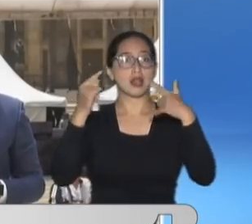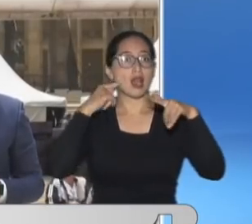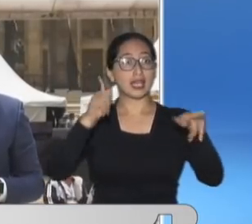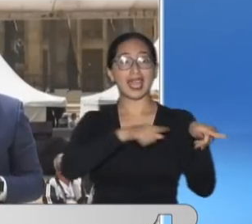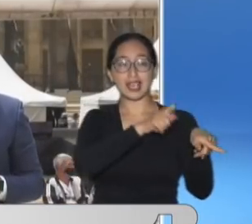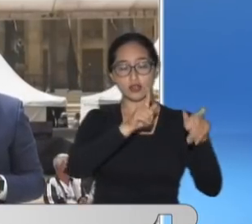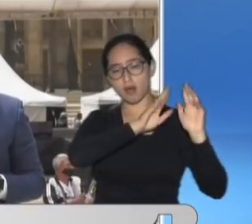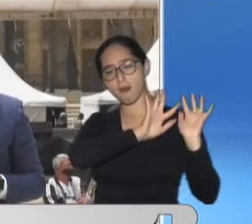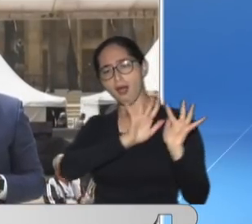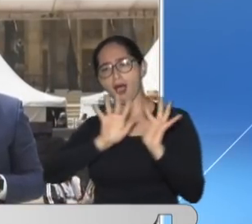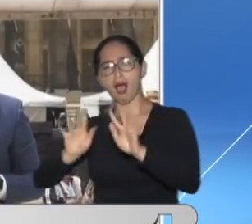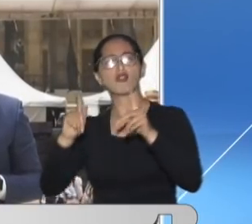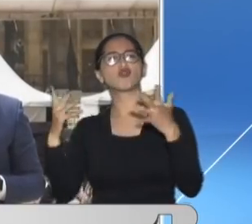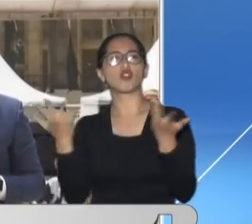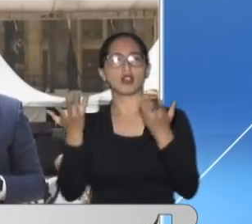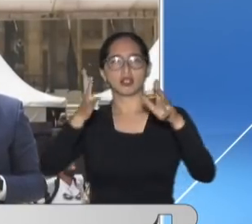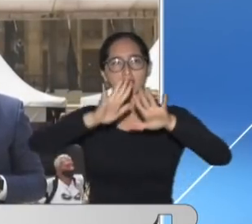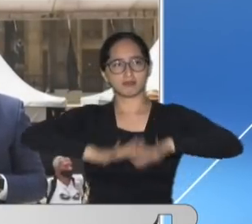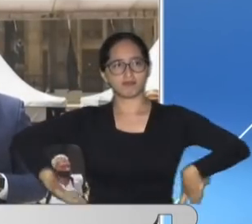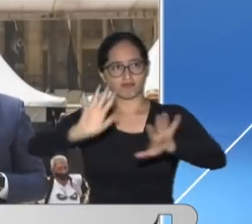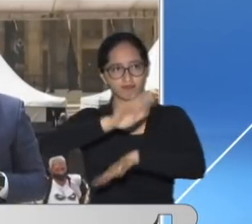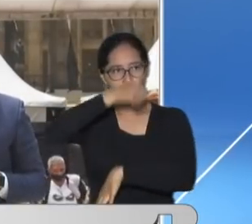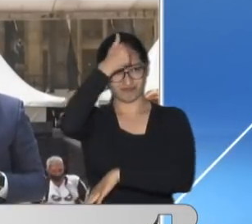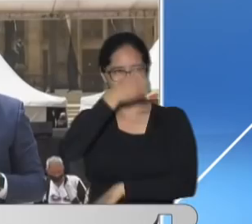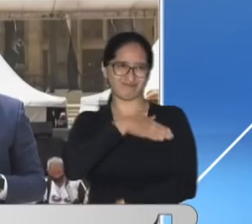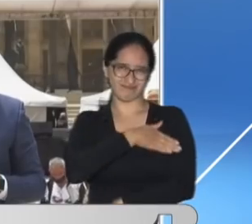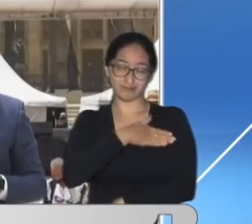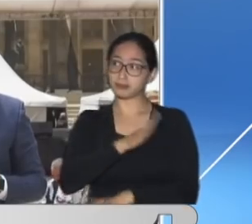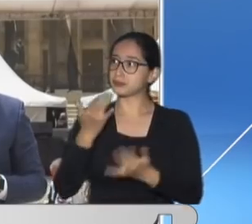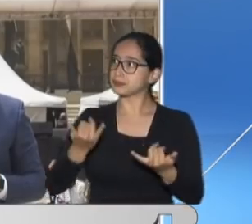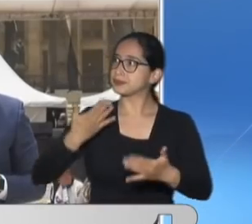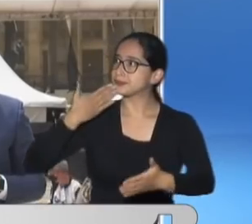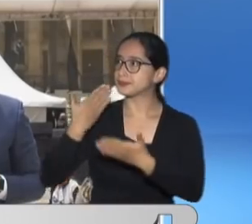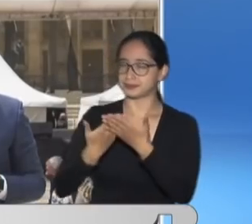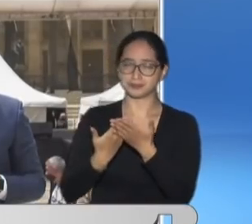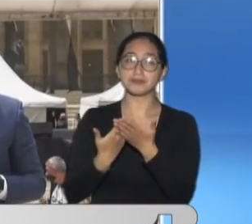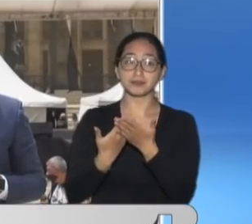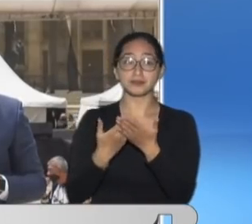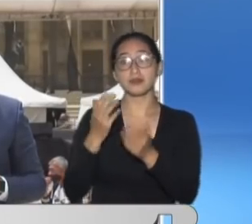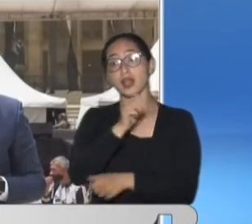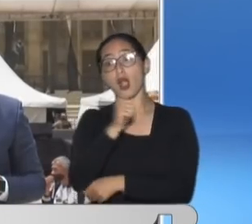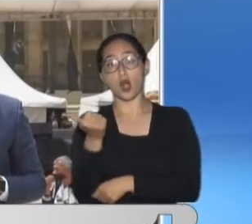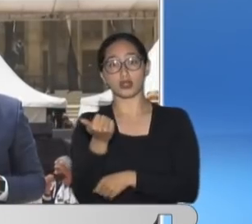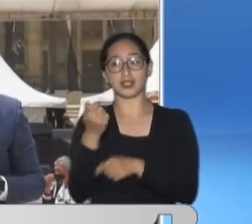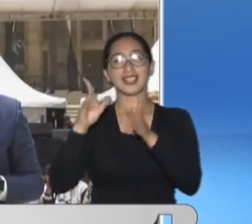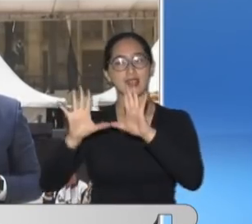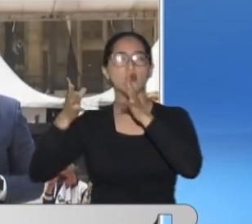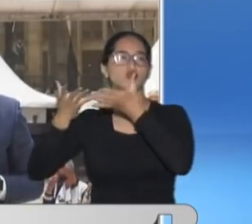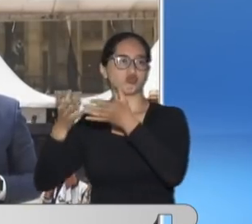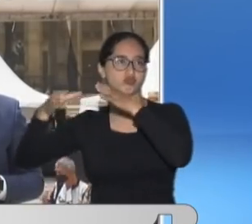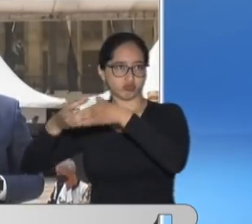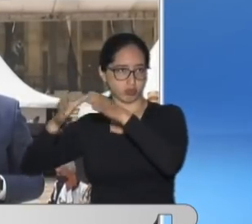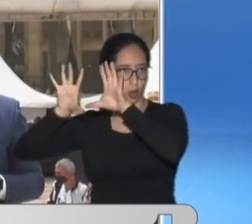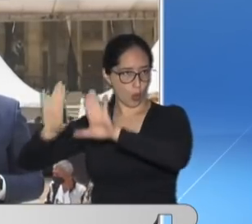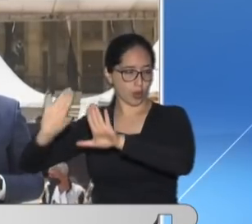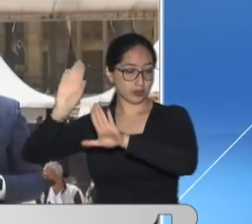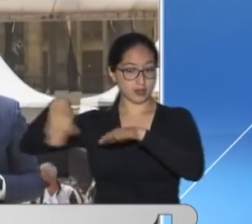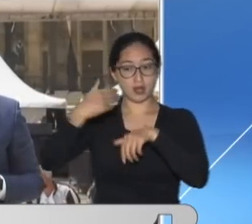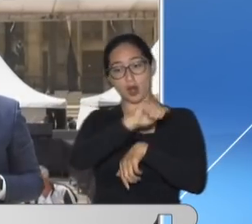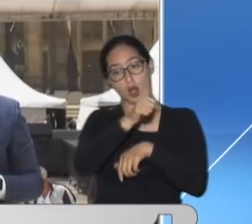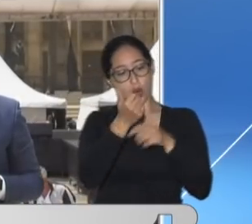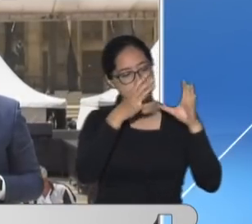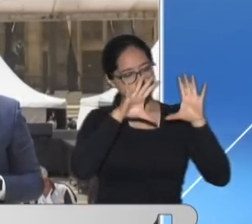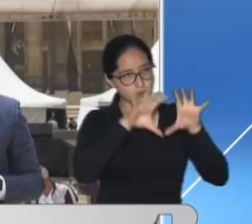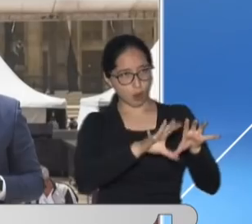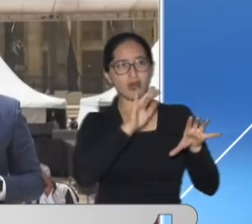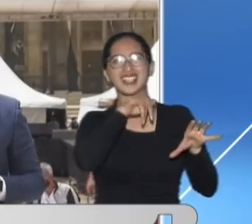Bolívar, regreso contigo, Luisa. William, muchísimas gracias. Y también en otro punto de la caravana de esta minga indígena está